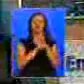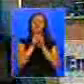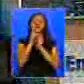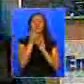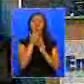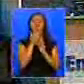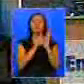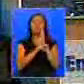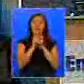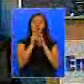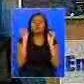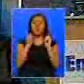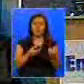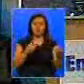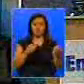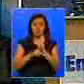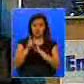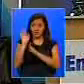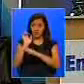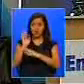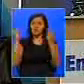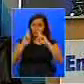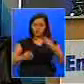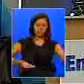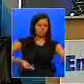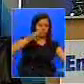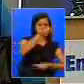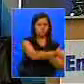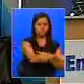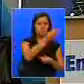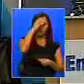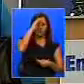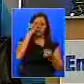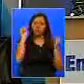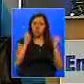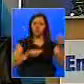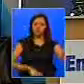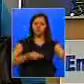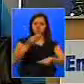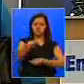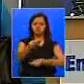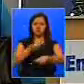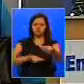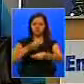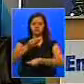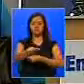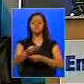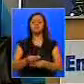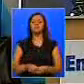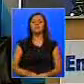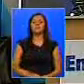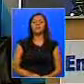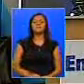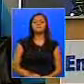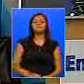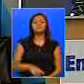Ecuador también lo pondremos a disposición de la hermana República de Cuba. ¿Y saben qué es lo peor de todo? ¿Qué es lo peor de